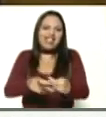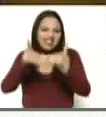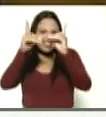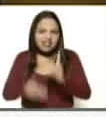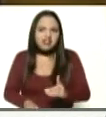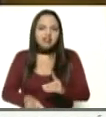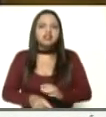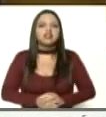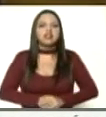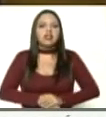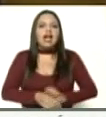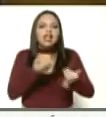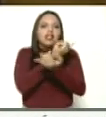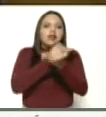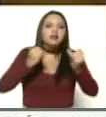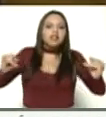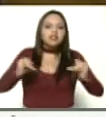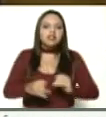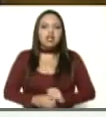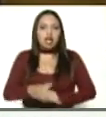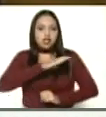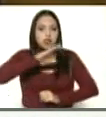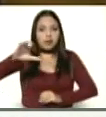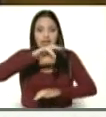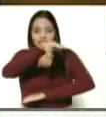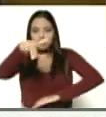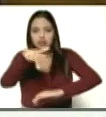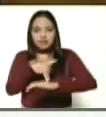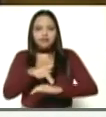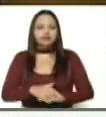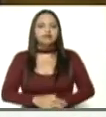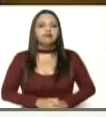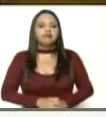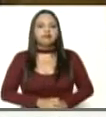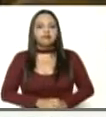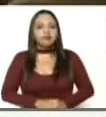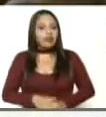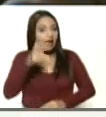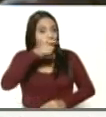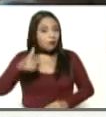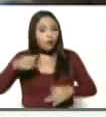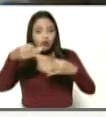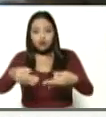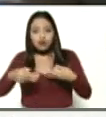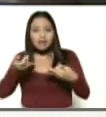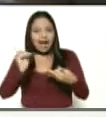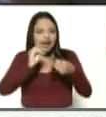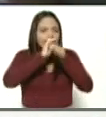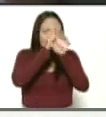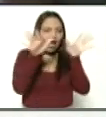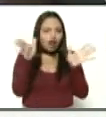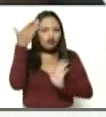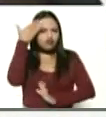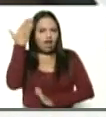decididos a la independencia y la soberanía nacional. El pueblo siempre ha estado pero claro de eso, y ese pueblo estaba gritando